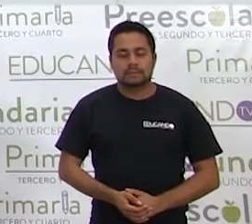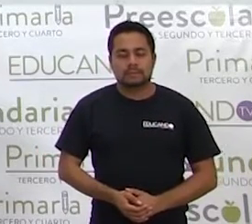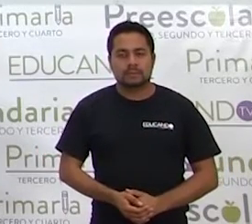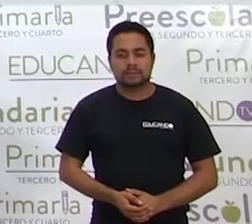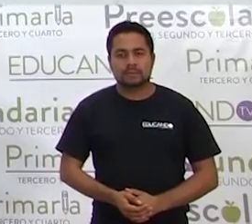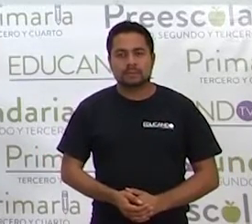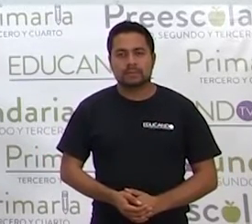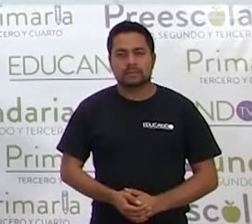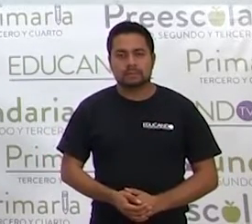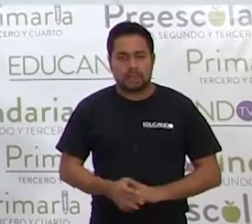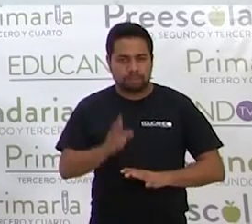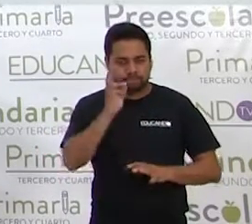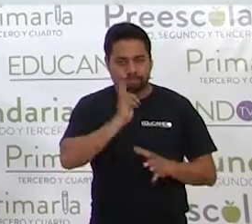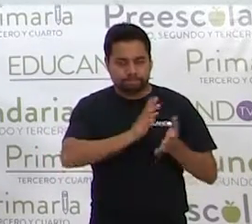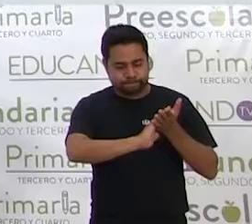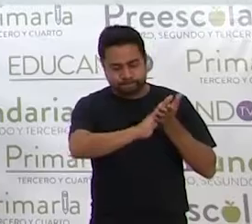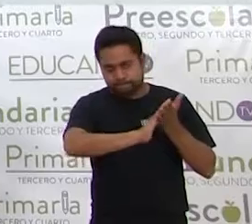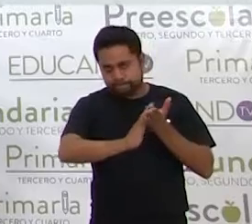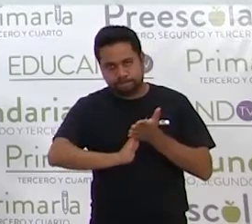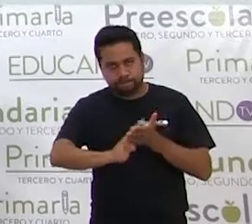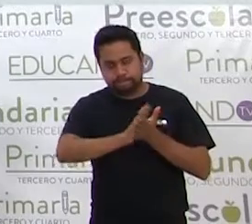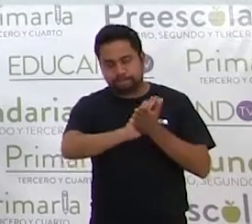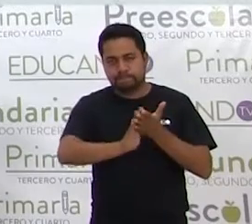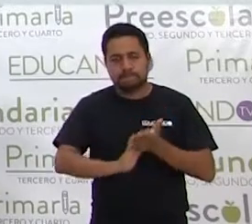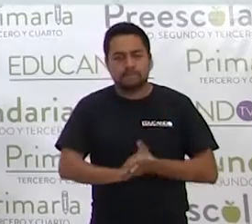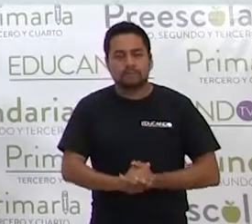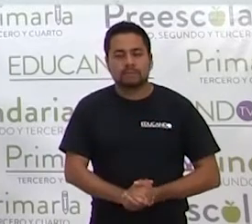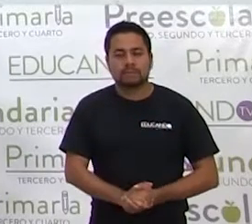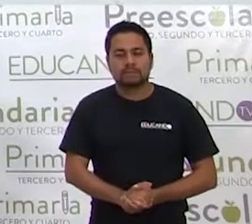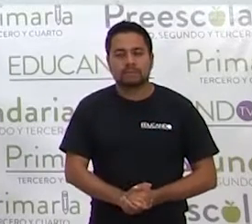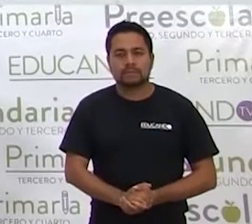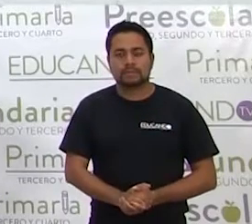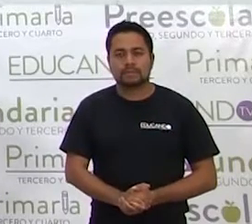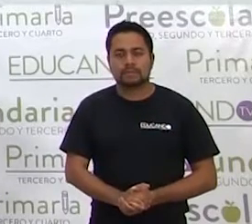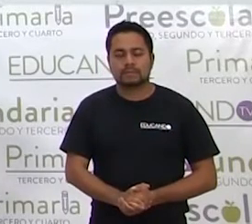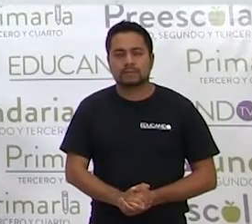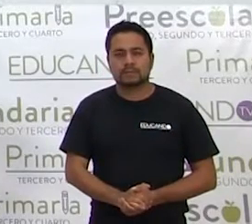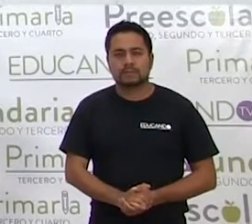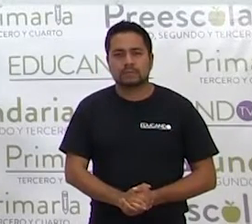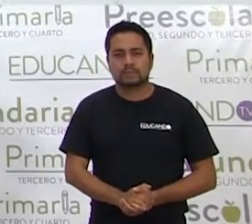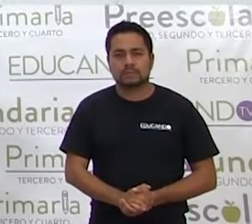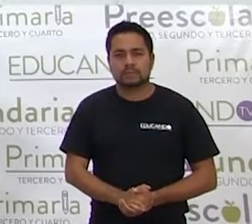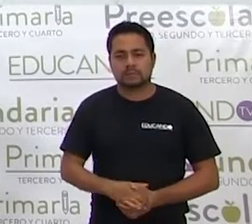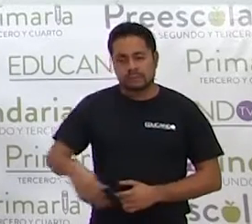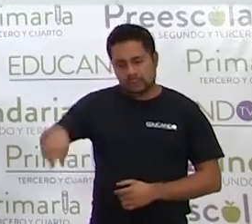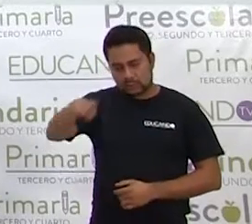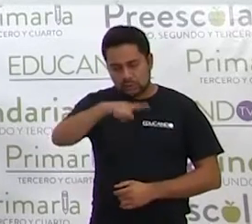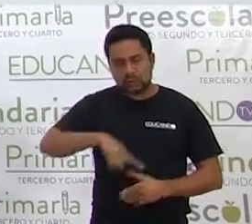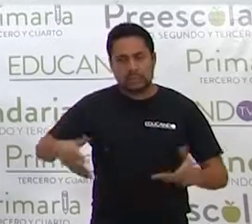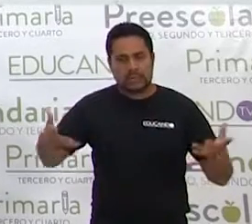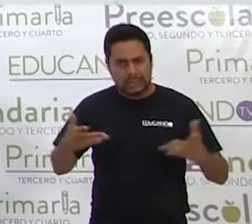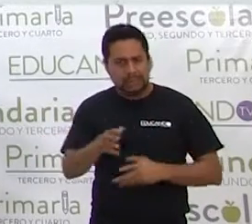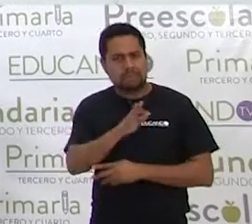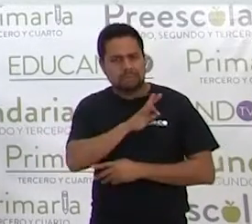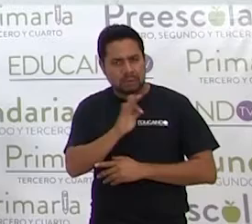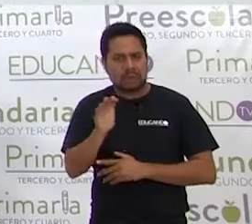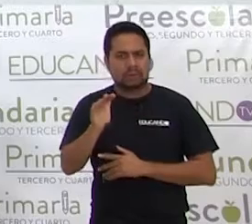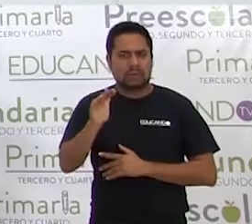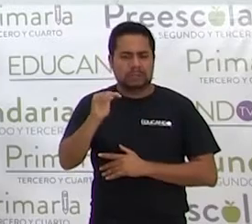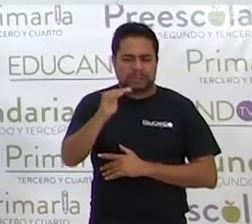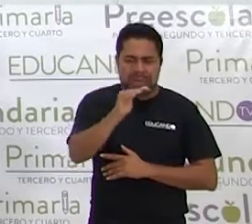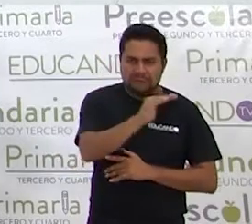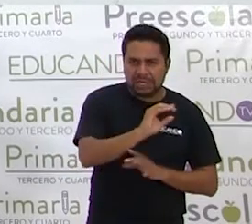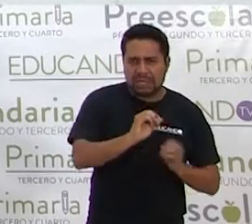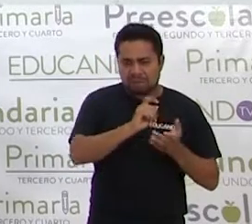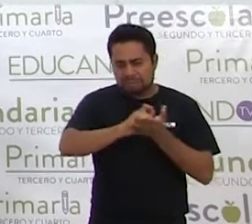vamos a borrar nosotros también podemos graficar ecuaciones